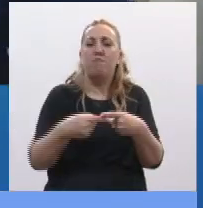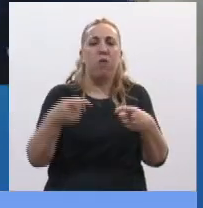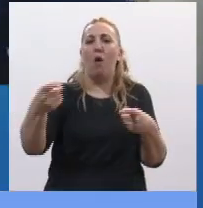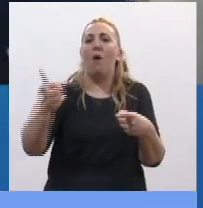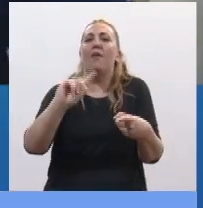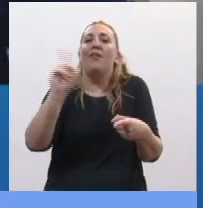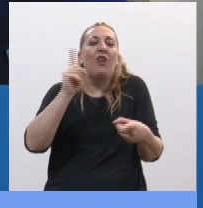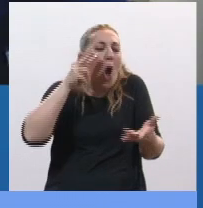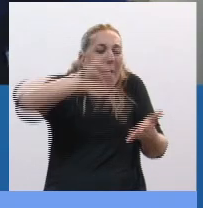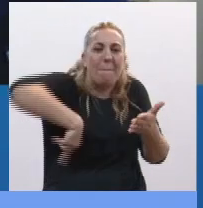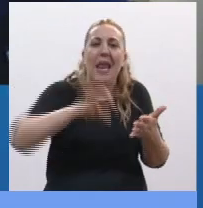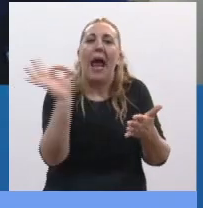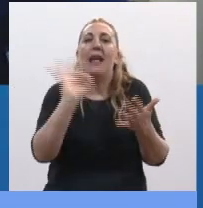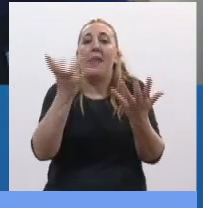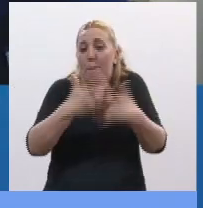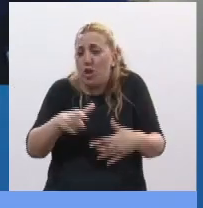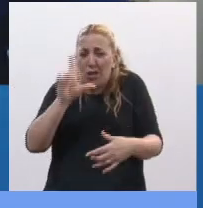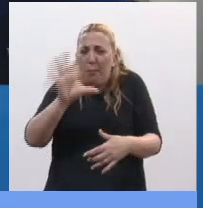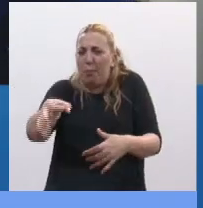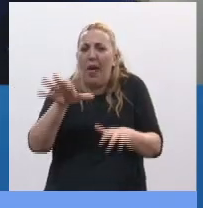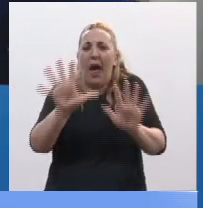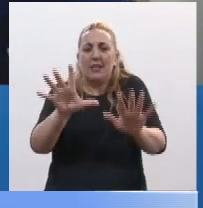este retiro del proyecto es una muestra más.